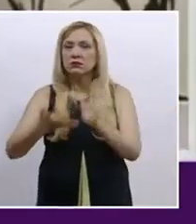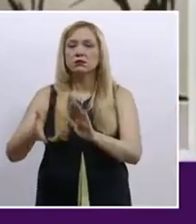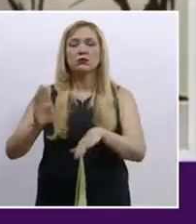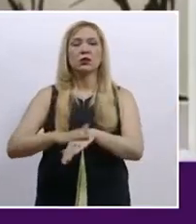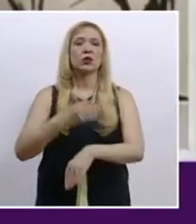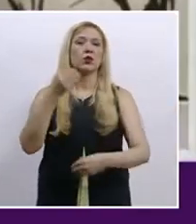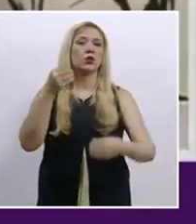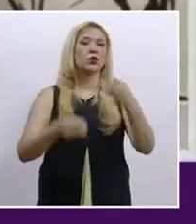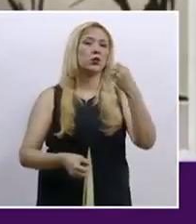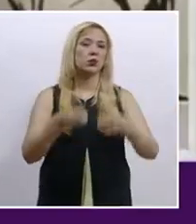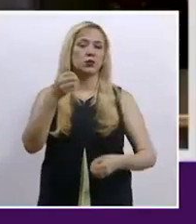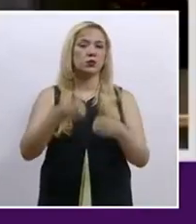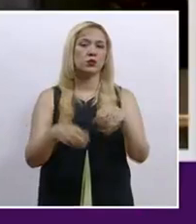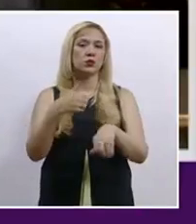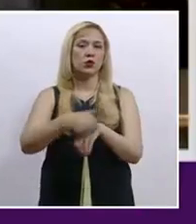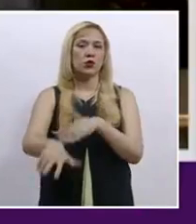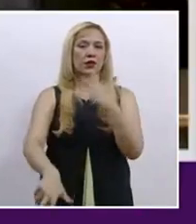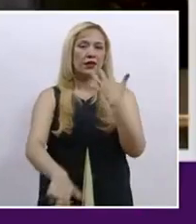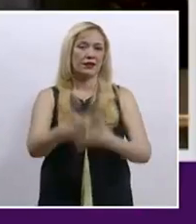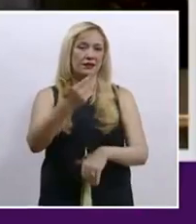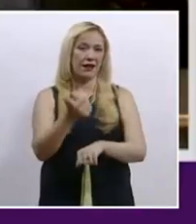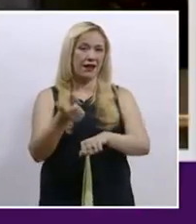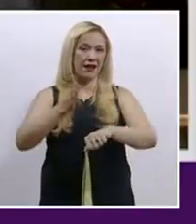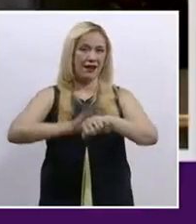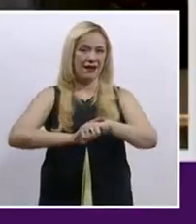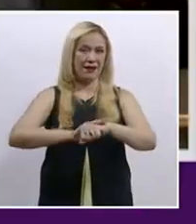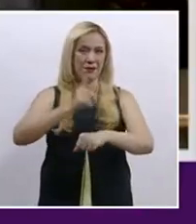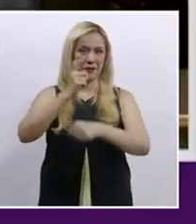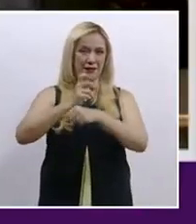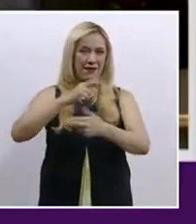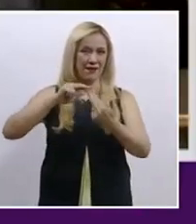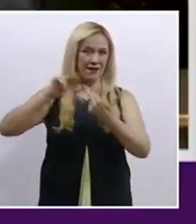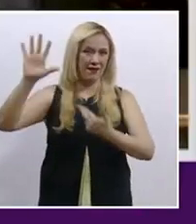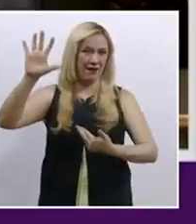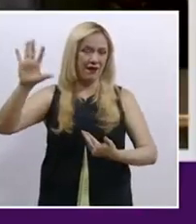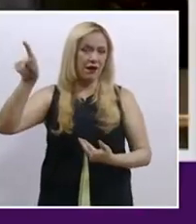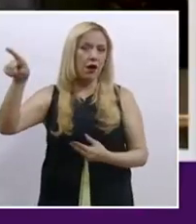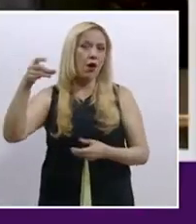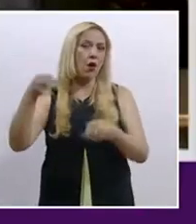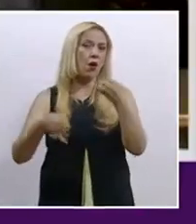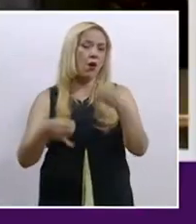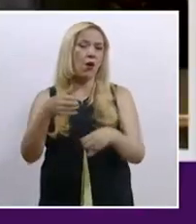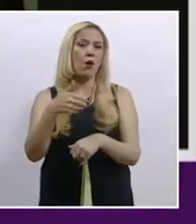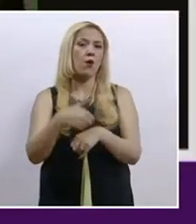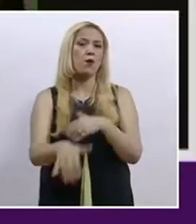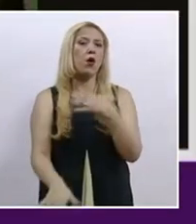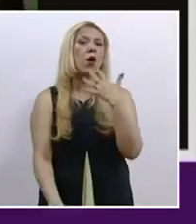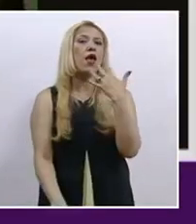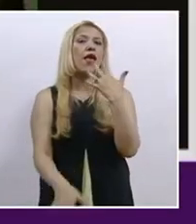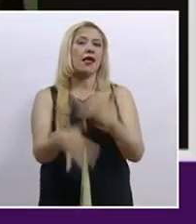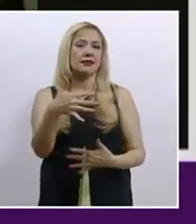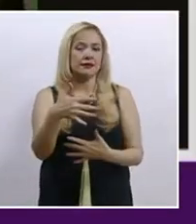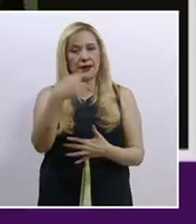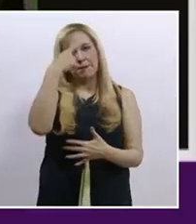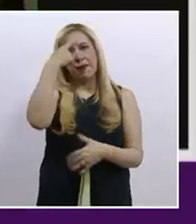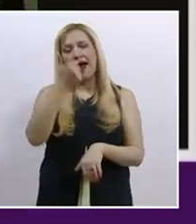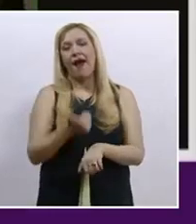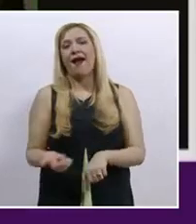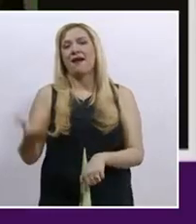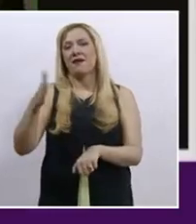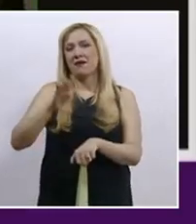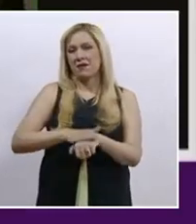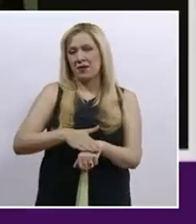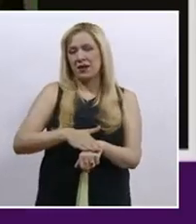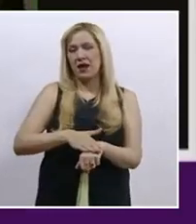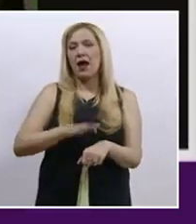Colegiado en materia administrativa del primer circuito, confirmada por el Juzgado 15º de Distrito en materia administrativa en el